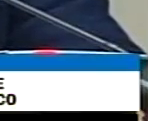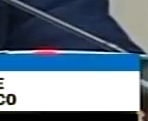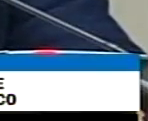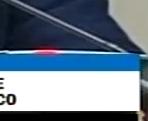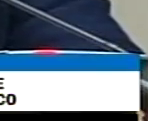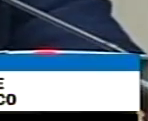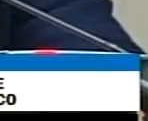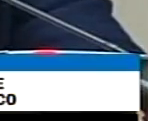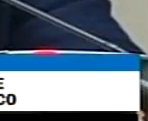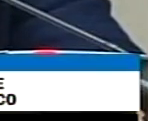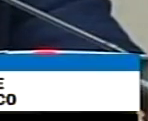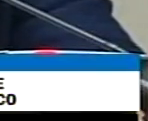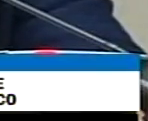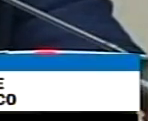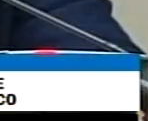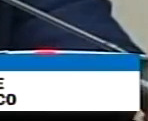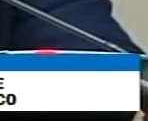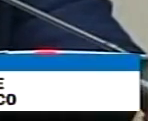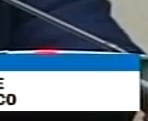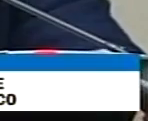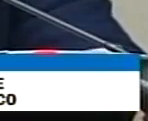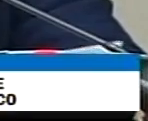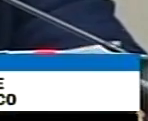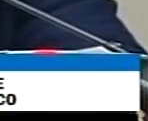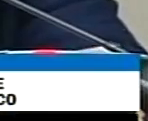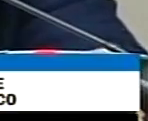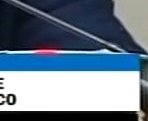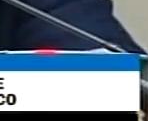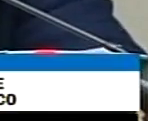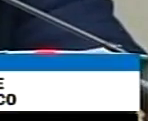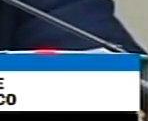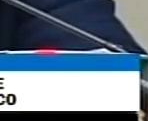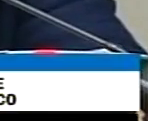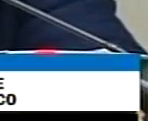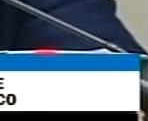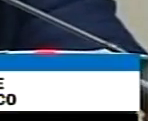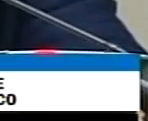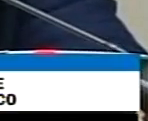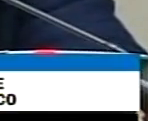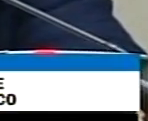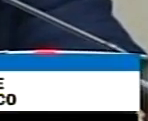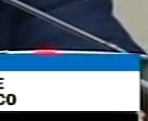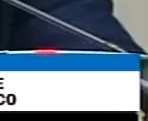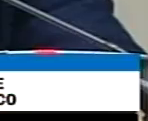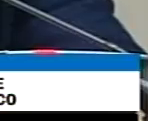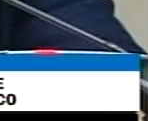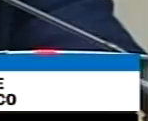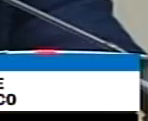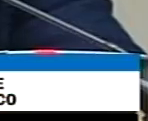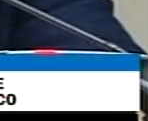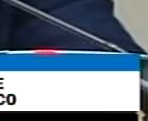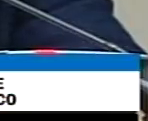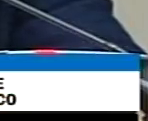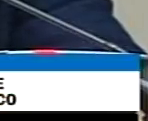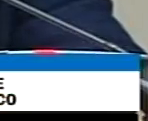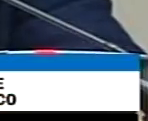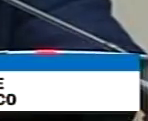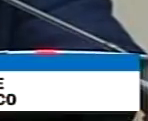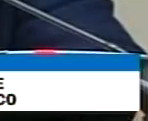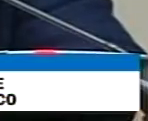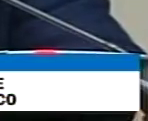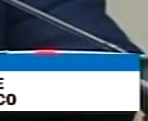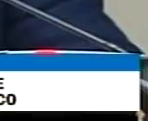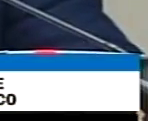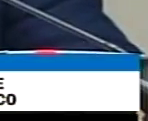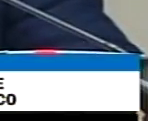poder cambiar este enfoque de trabajo que tenemos hacia una agricultura familiar que realmente tengan las opciones y las oportunidades para hacer